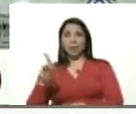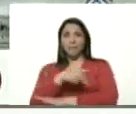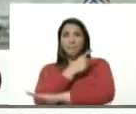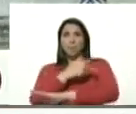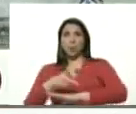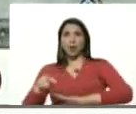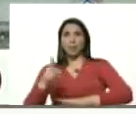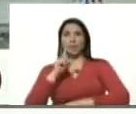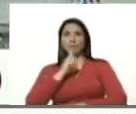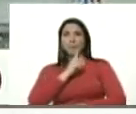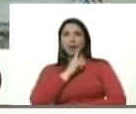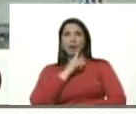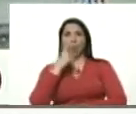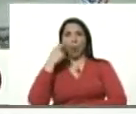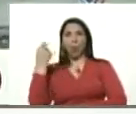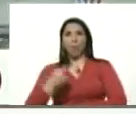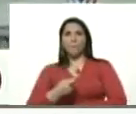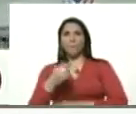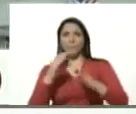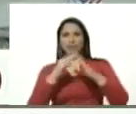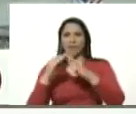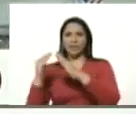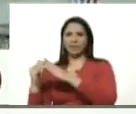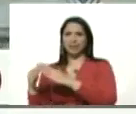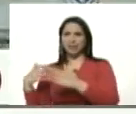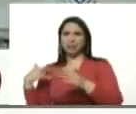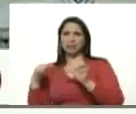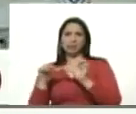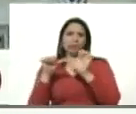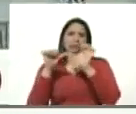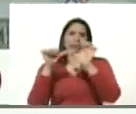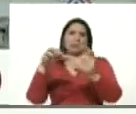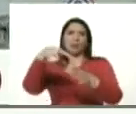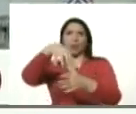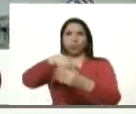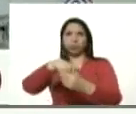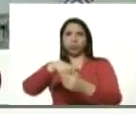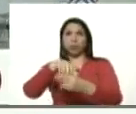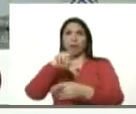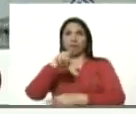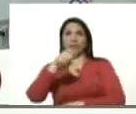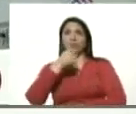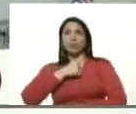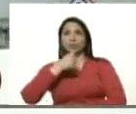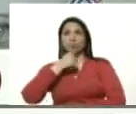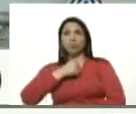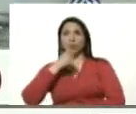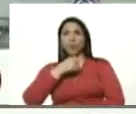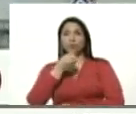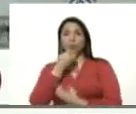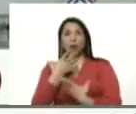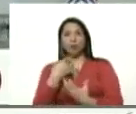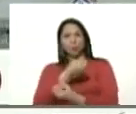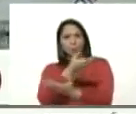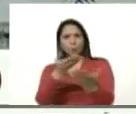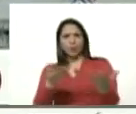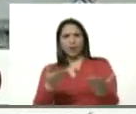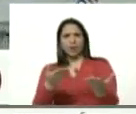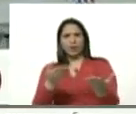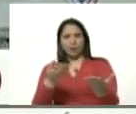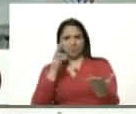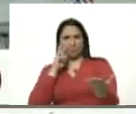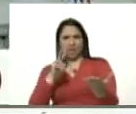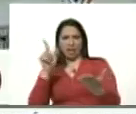Casero, que es permanecer tanto tiempo en la casa y que a ti te soporten. Bueno, si ustedes agarran estos libros